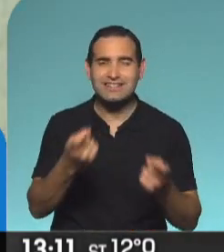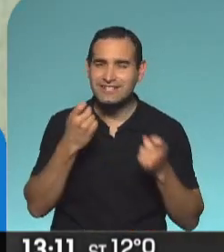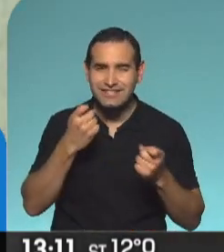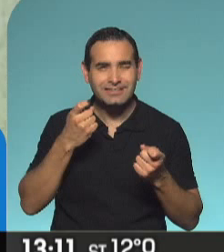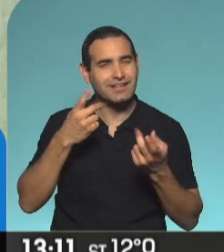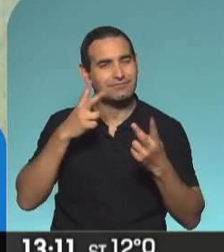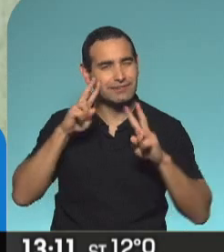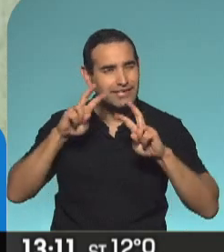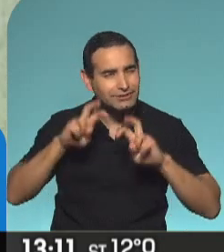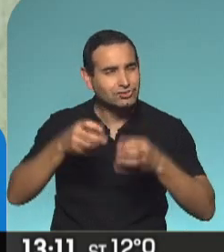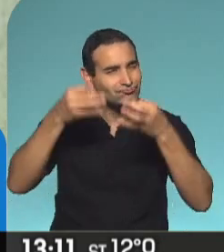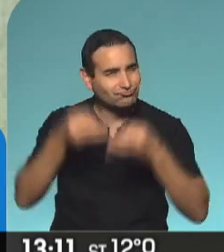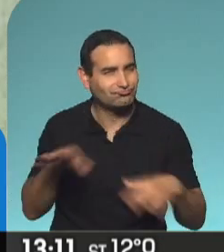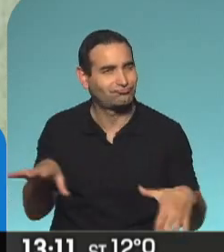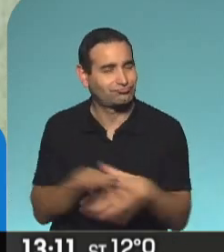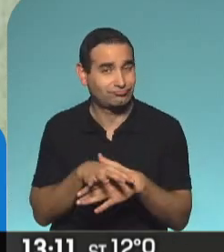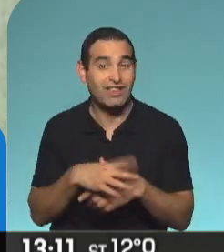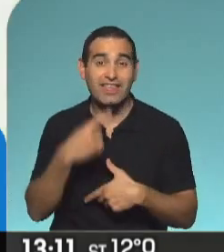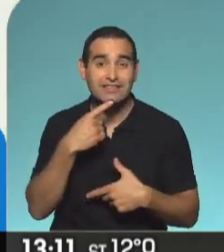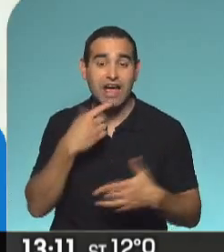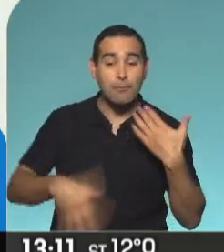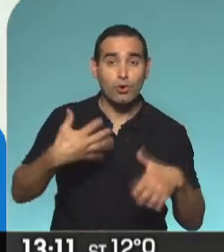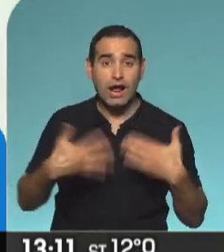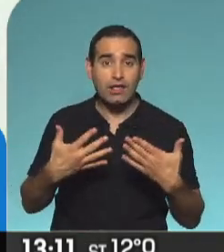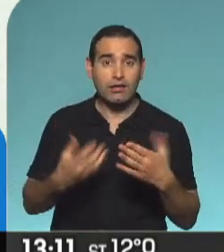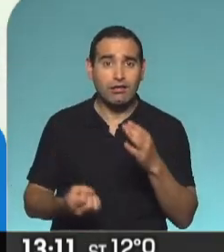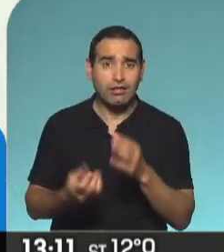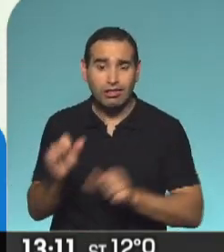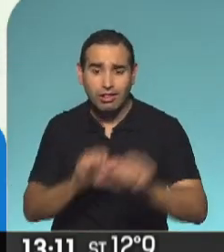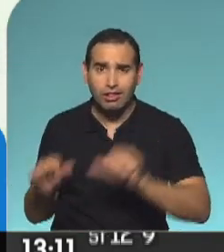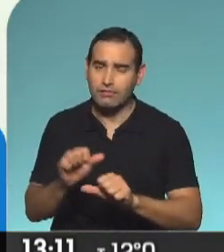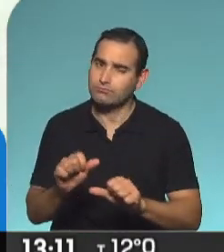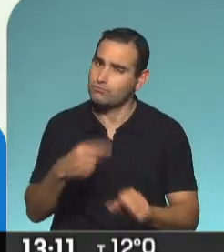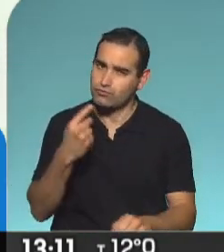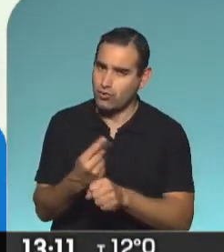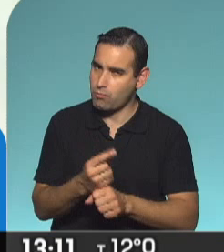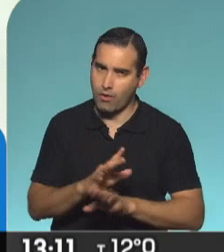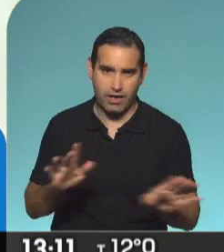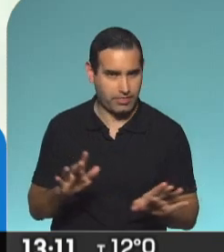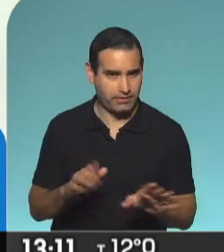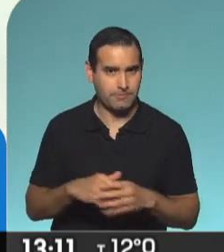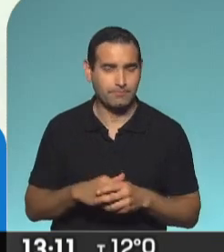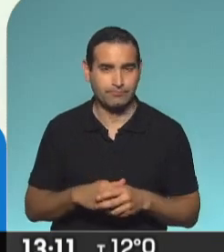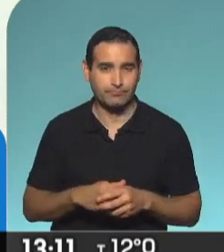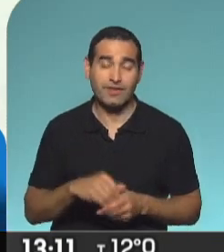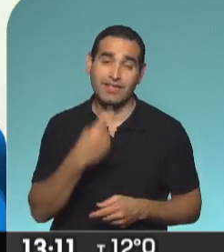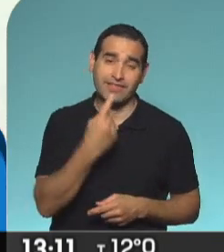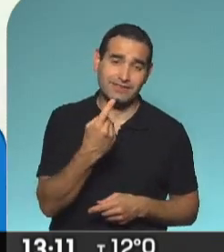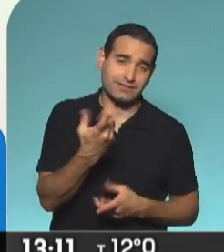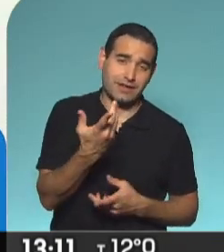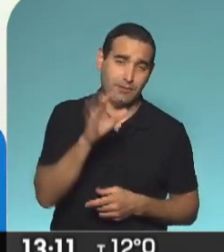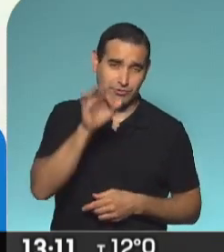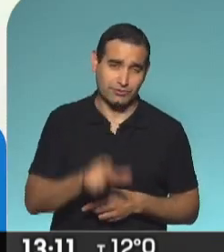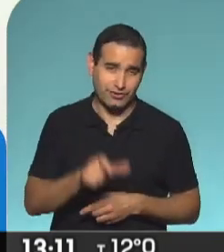que exige el organismo. Acelerar los progresos no debe significar poner en compromiso la seguridad, aseguró una conferencia de prensa el